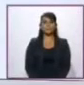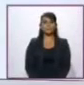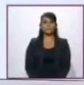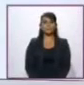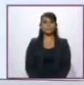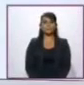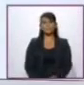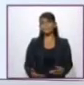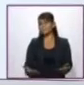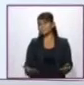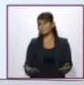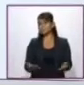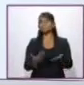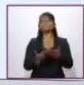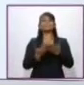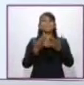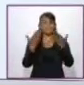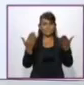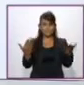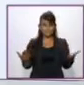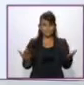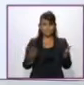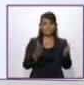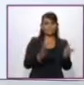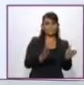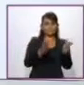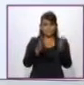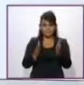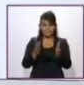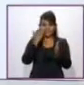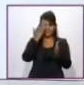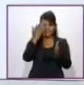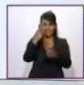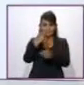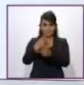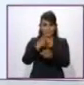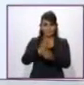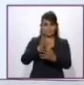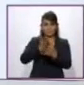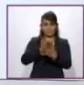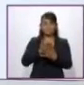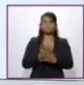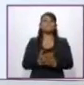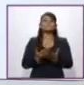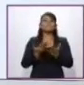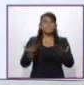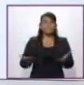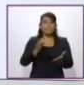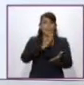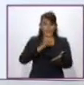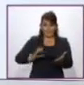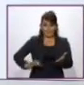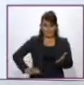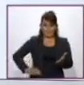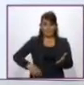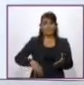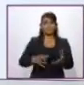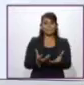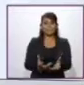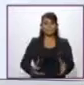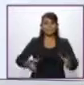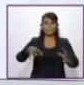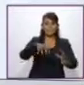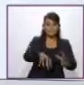Bien, pues a continuación, para este segmento, las candidaturas extraerán de una urna el tema que les